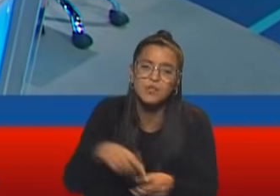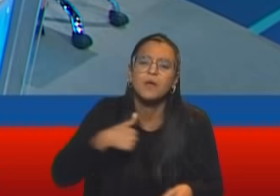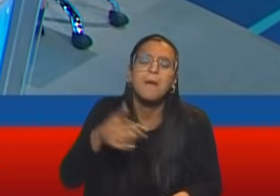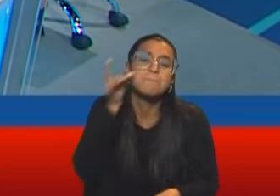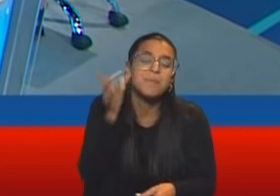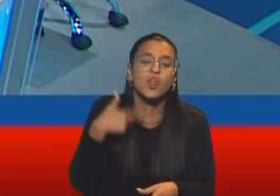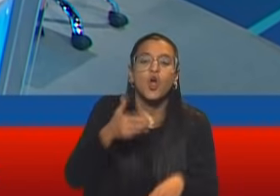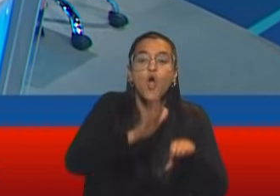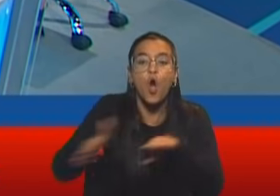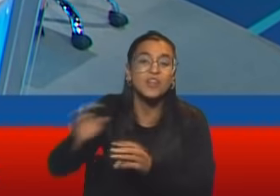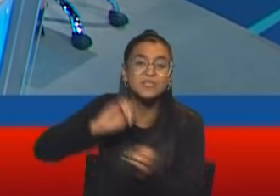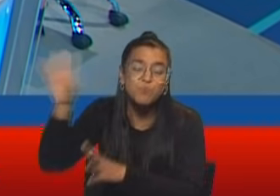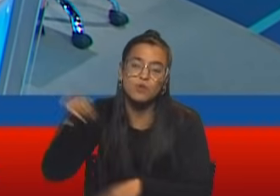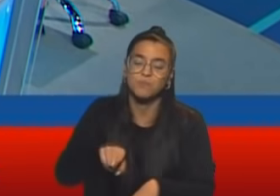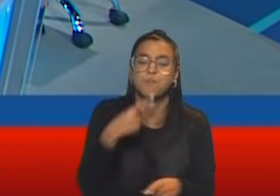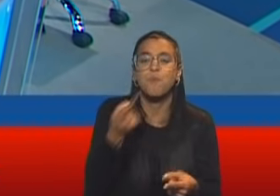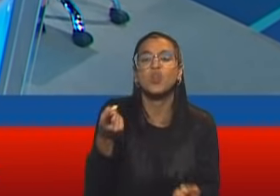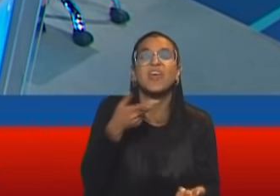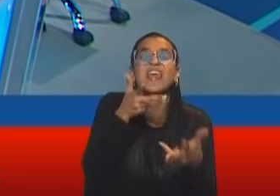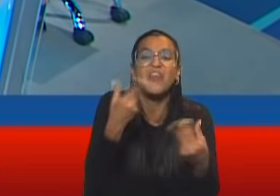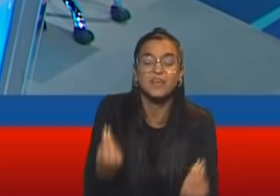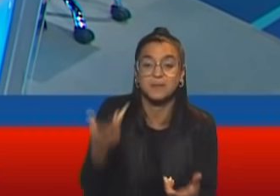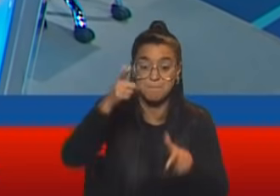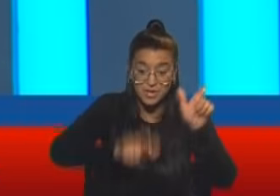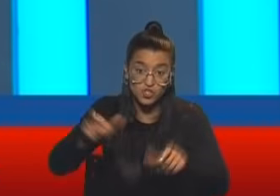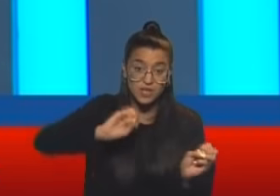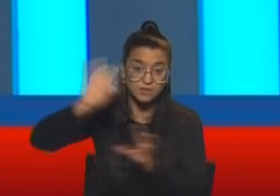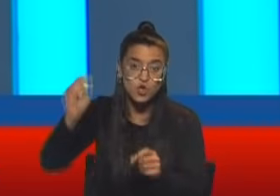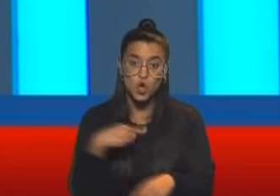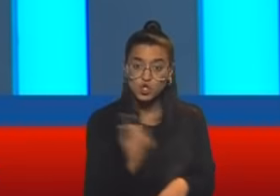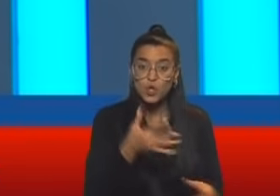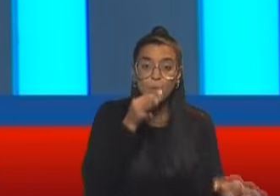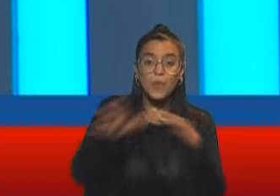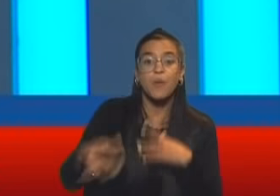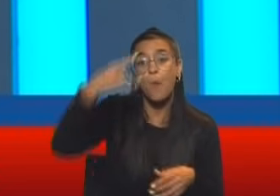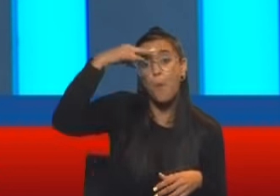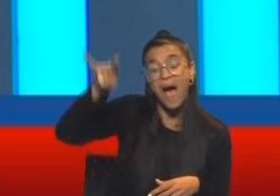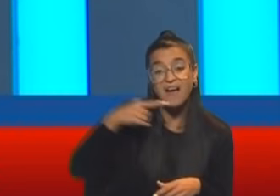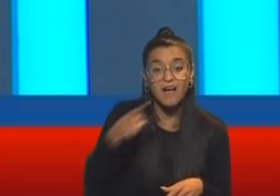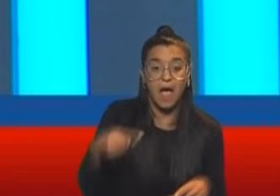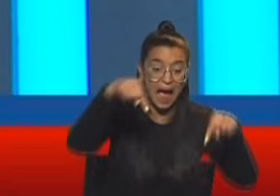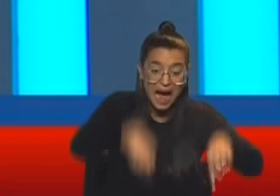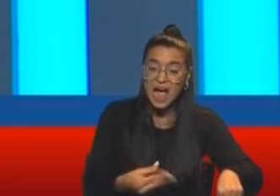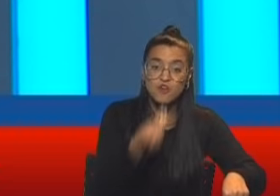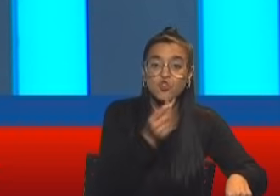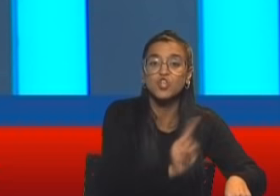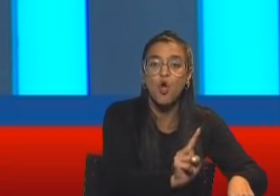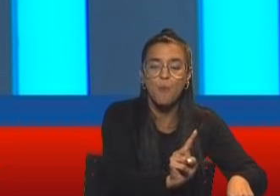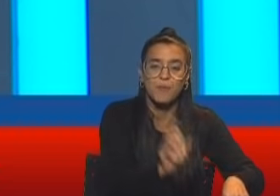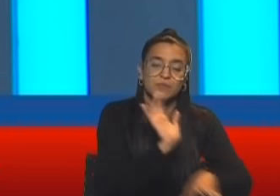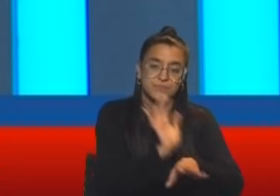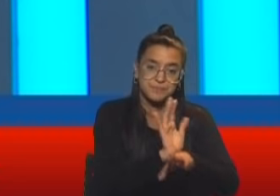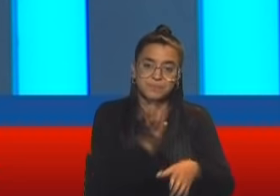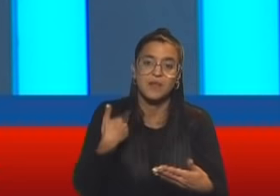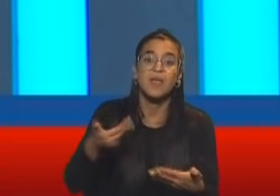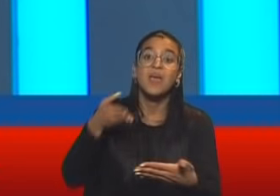que se exportan, porque el argumento de los exportadores era que lo que nosotros vendemos es una vaca que en el país no se consume, con lo cual, limitando